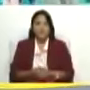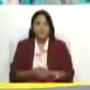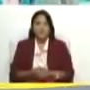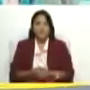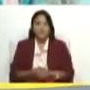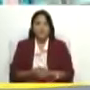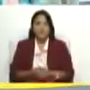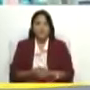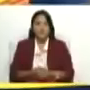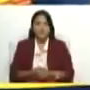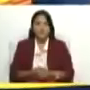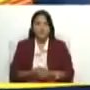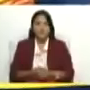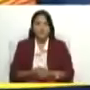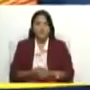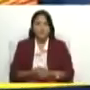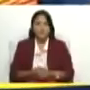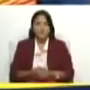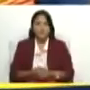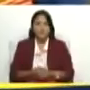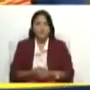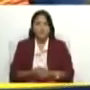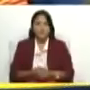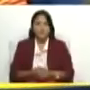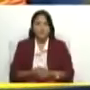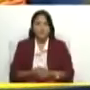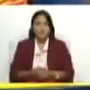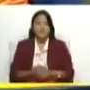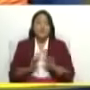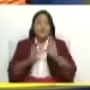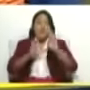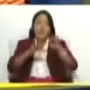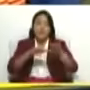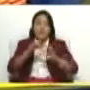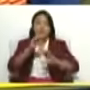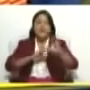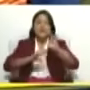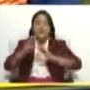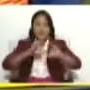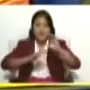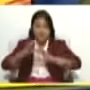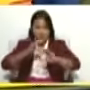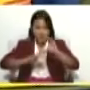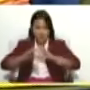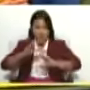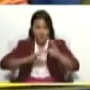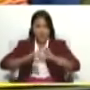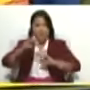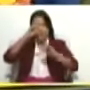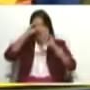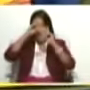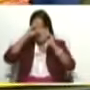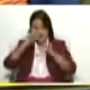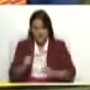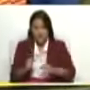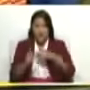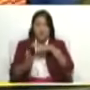compañero más allá el apoyo científico profesional